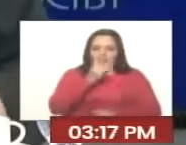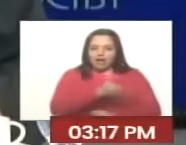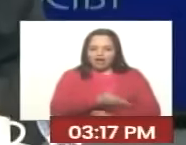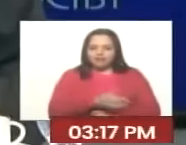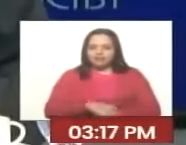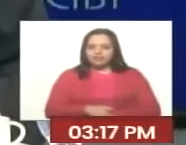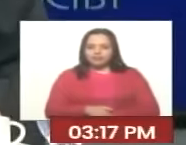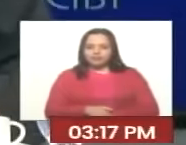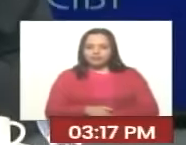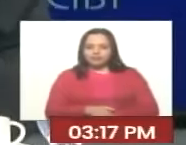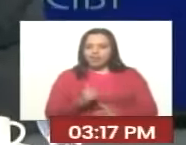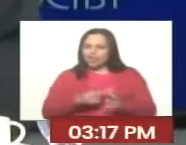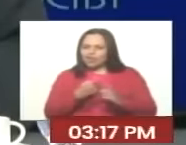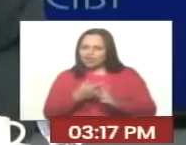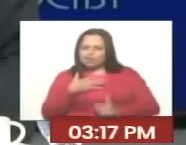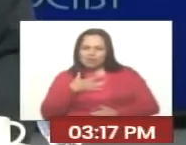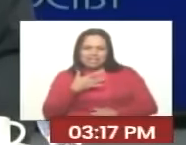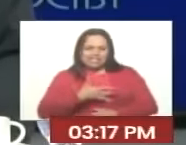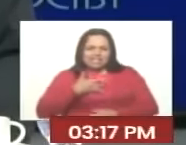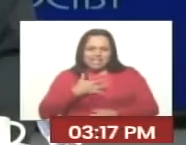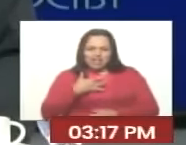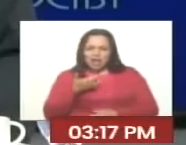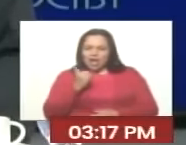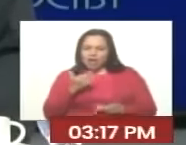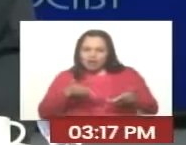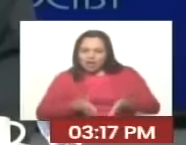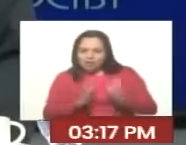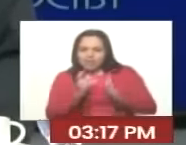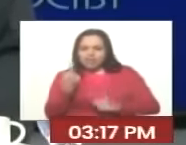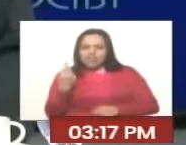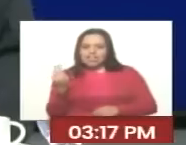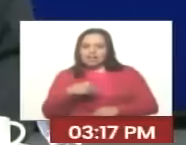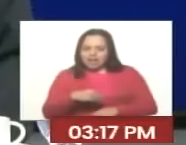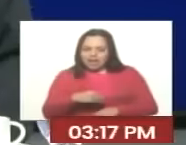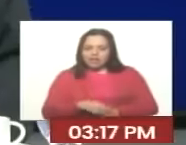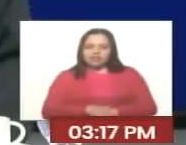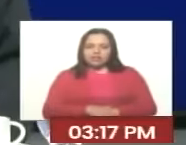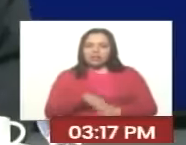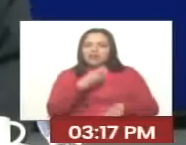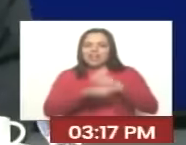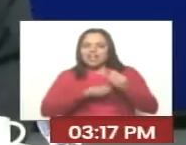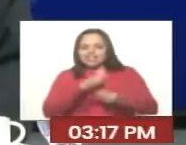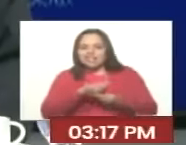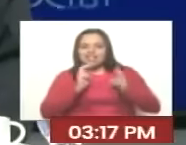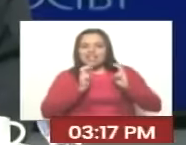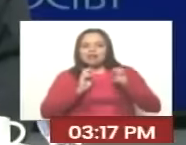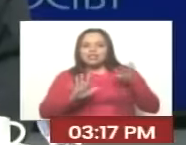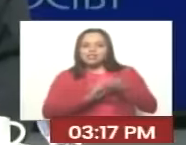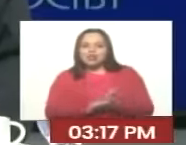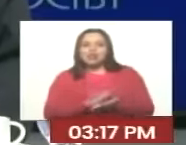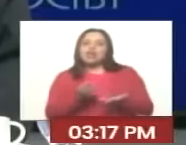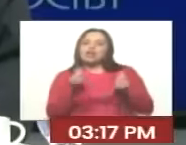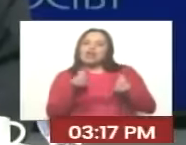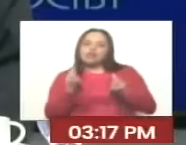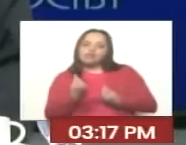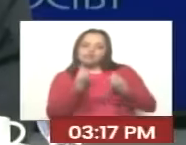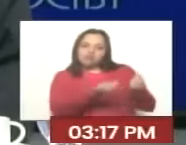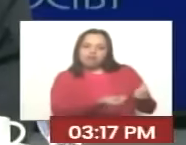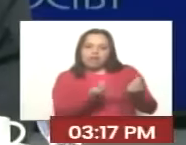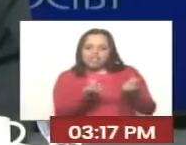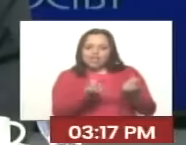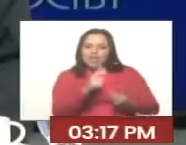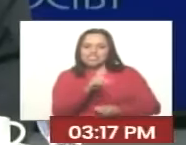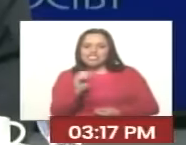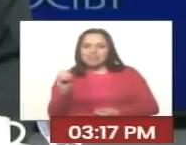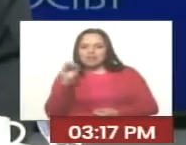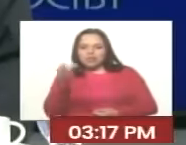siento que todavía hay un camino por recorrer para establecer el tema de la regalía que le correspondan en un 100% al